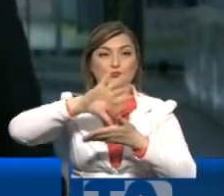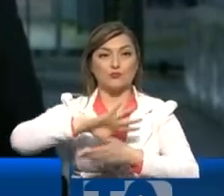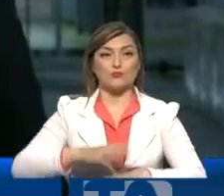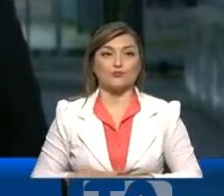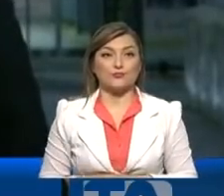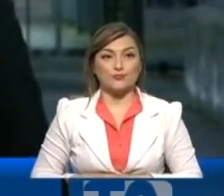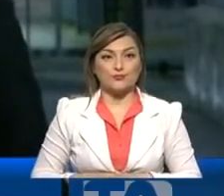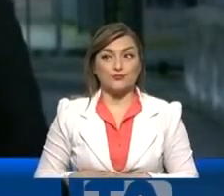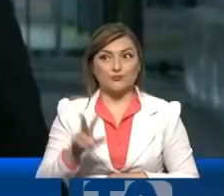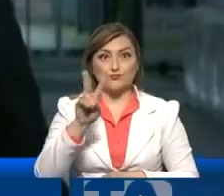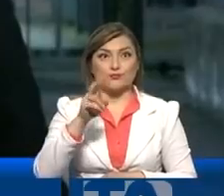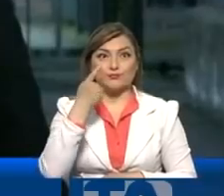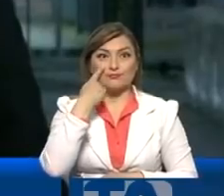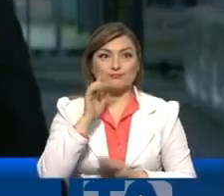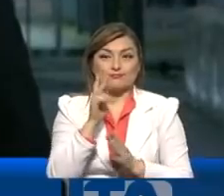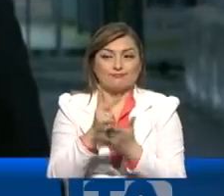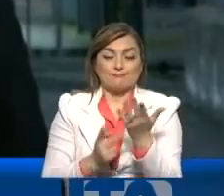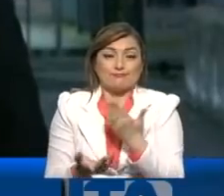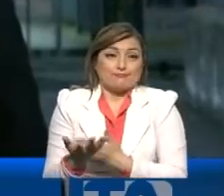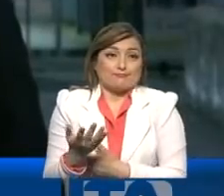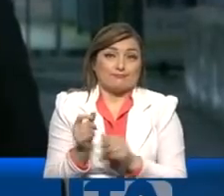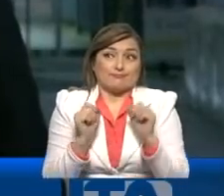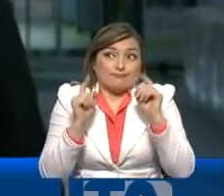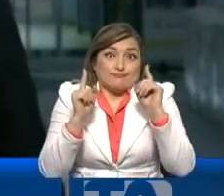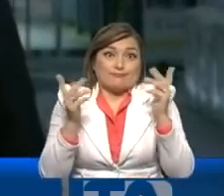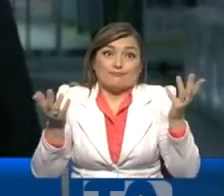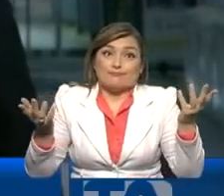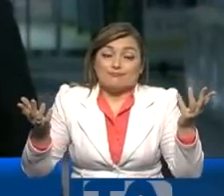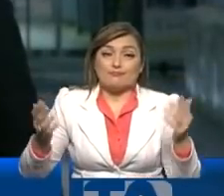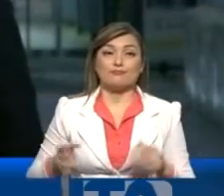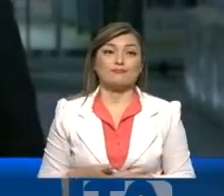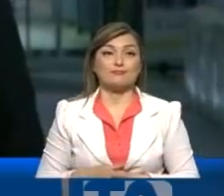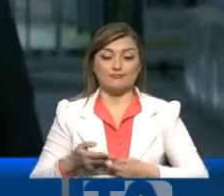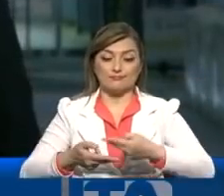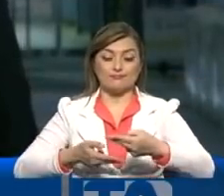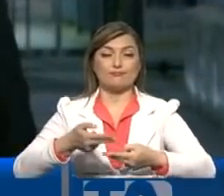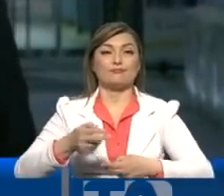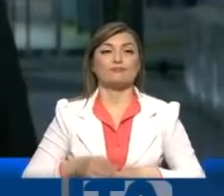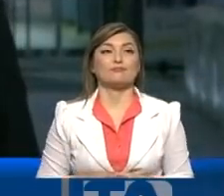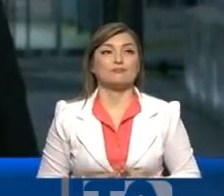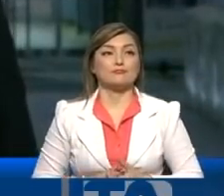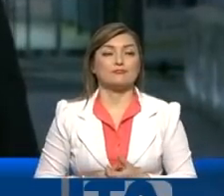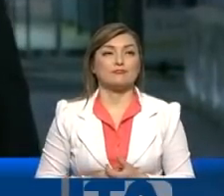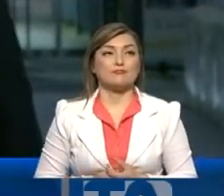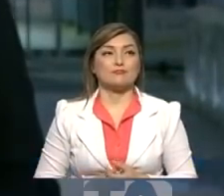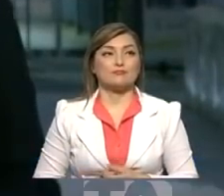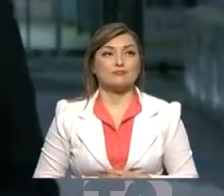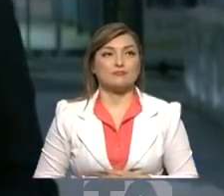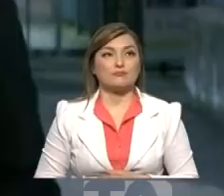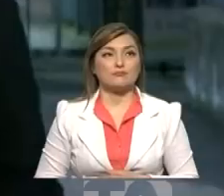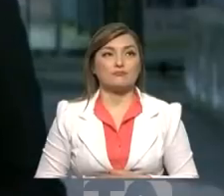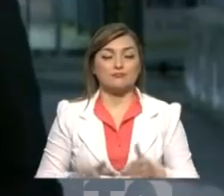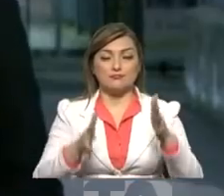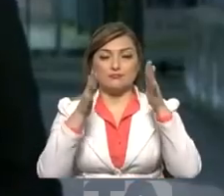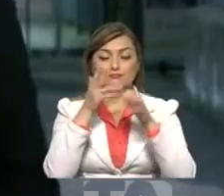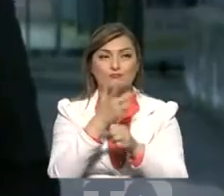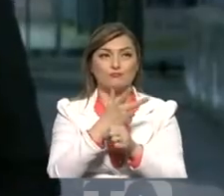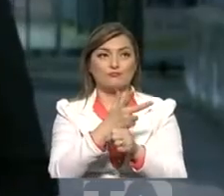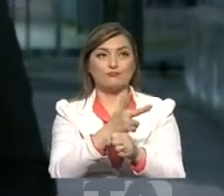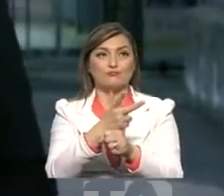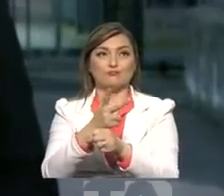alguna, este viernes tendremos algunas sorpresas sobre estas negociaciones de última hora. Nosotros estaremos pendientes para